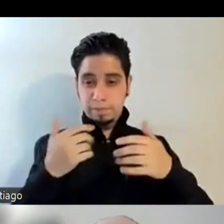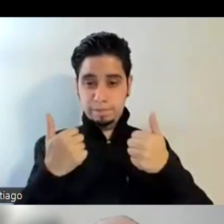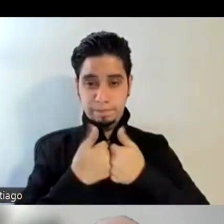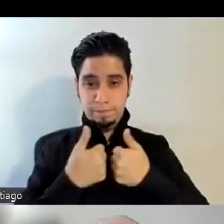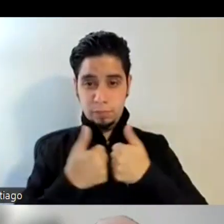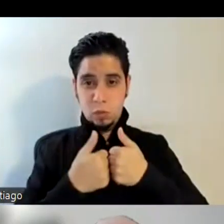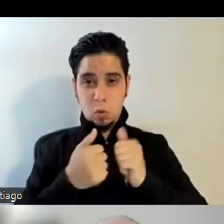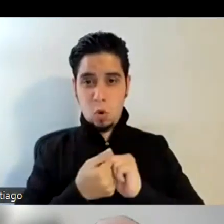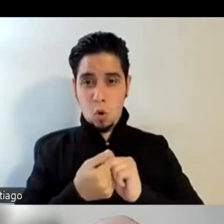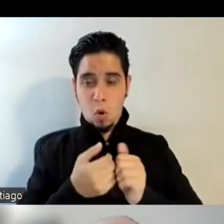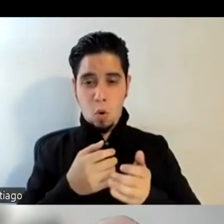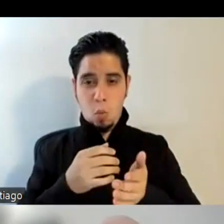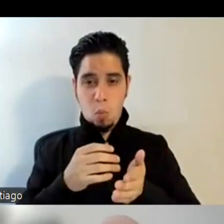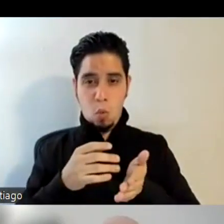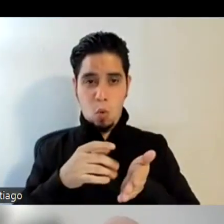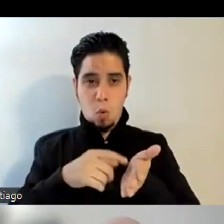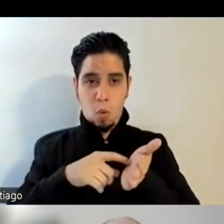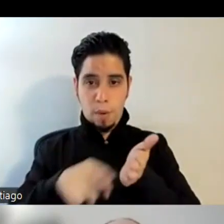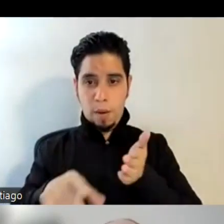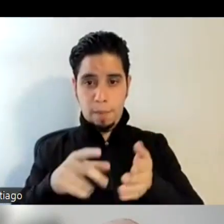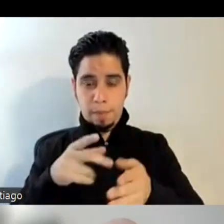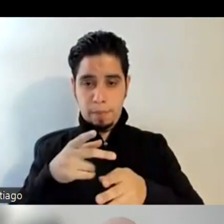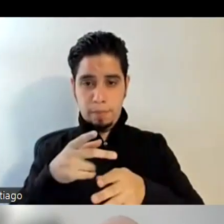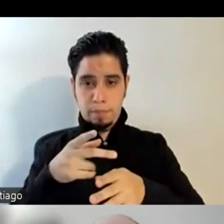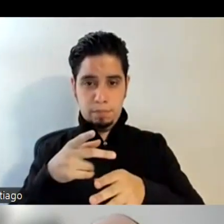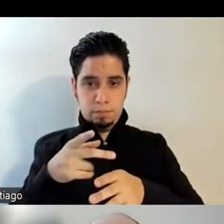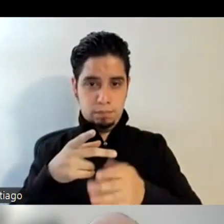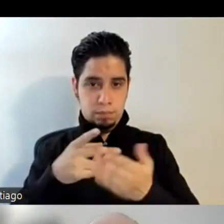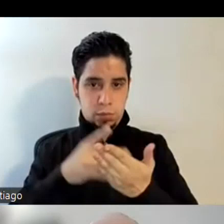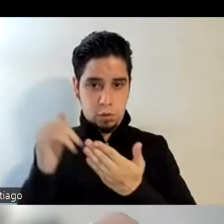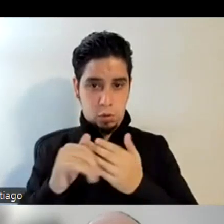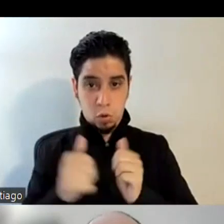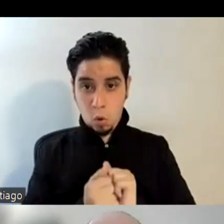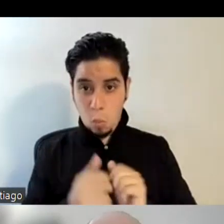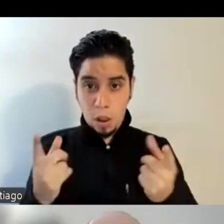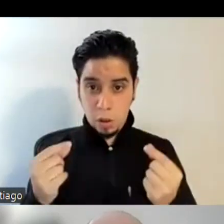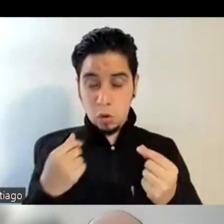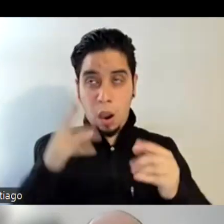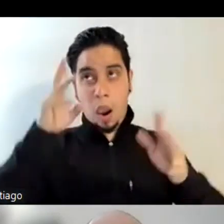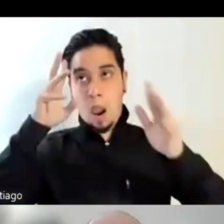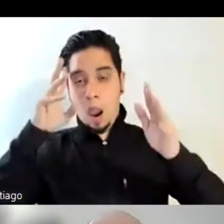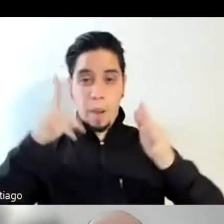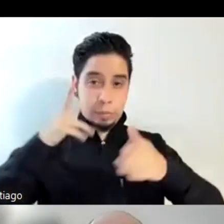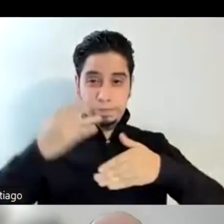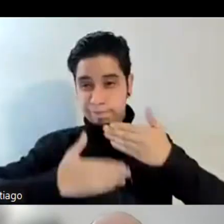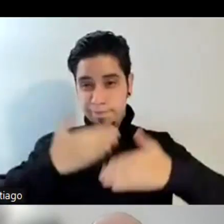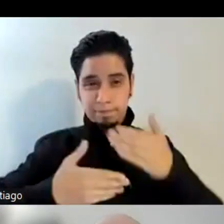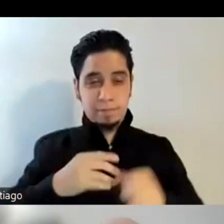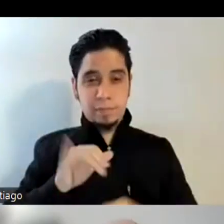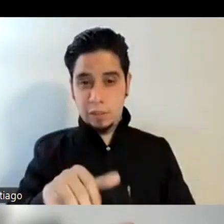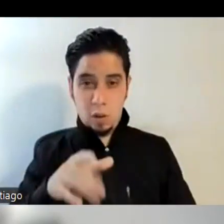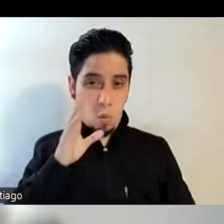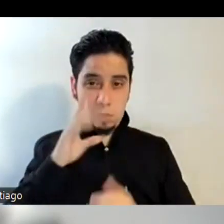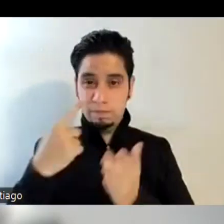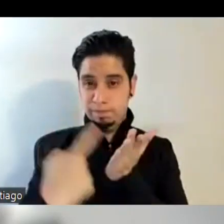cómo financiar este proyecto y me estoy inventando maneras de financiarlo, tú sabes. Eso vamos a hablar.